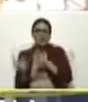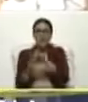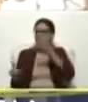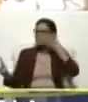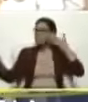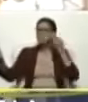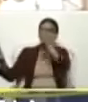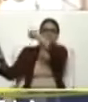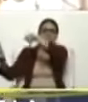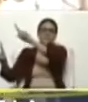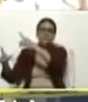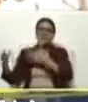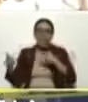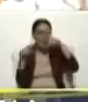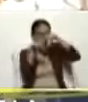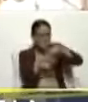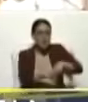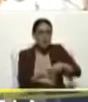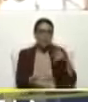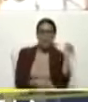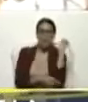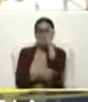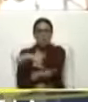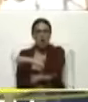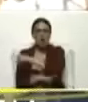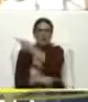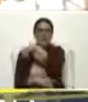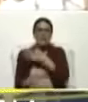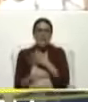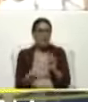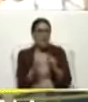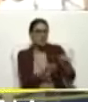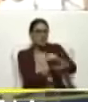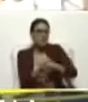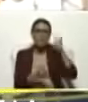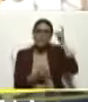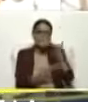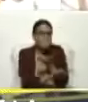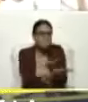los que quieren humillar, de los que quieren someter a los pueblos.